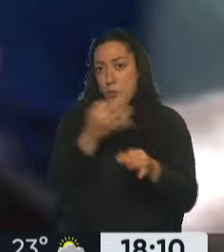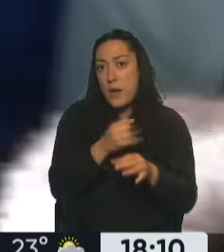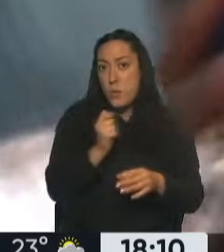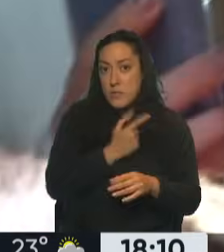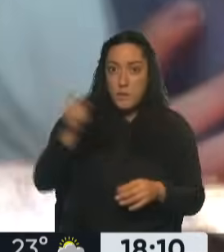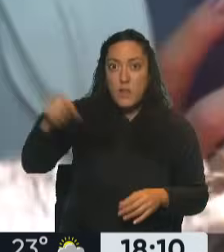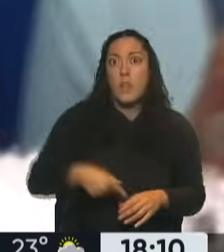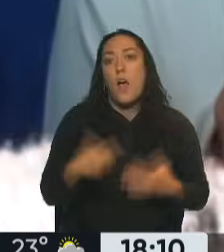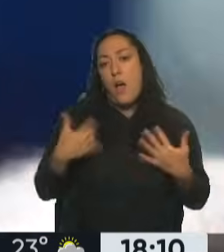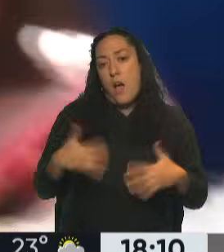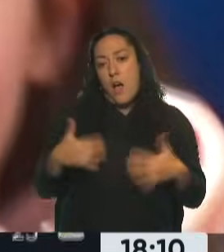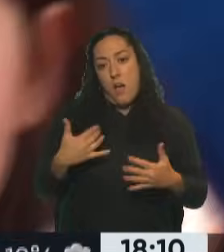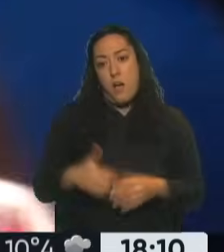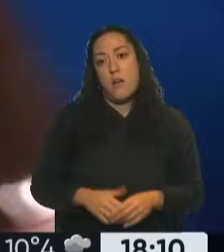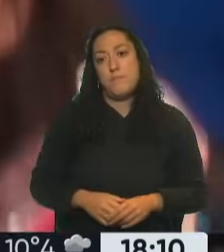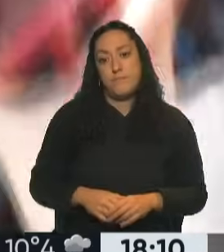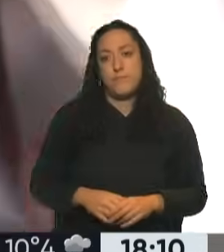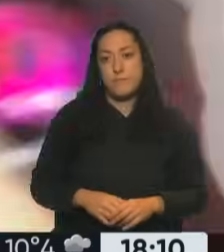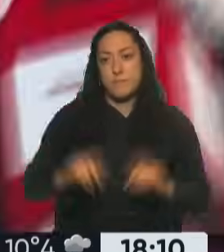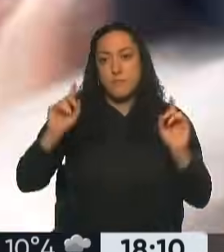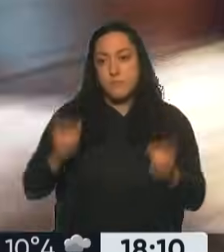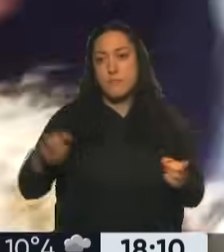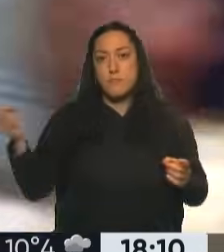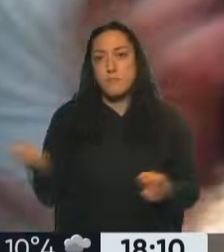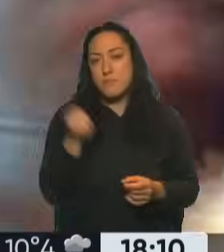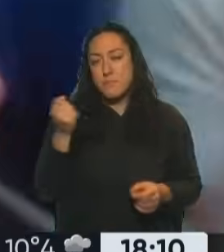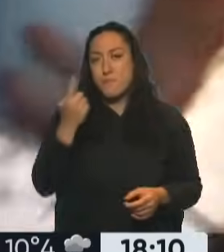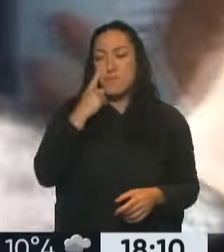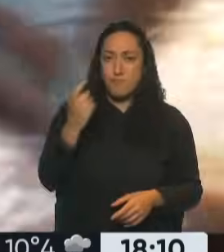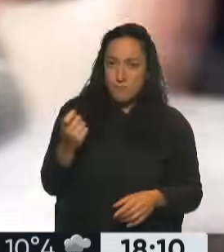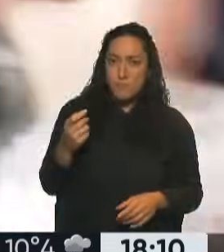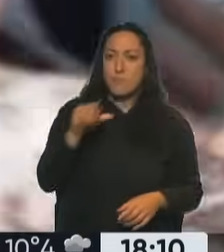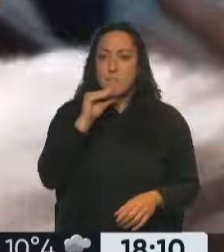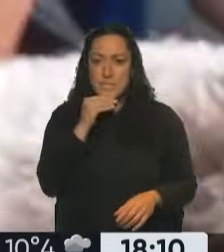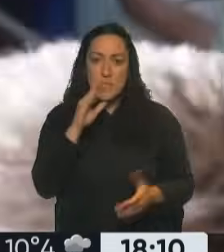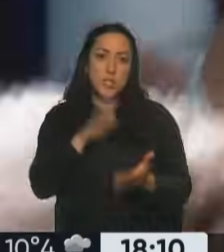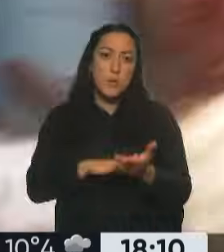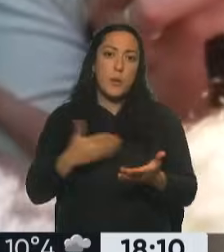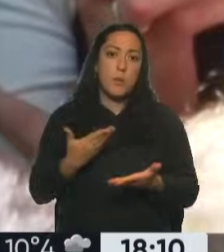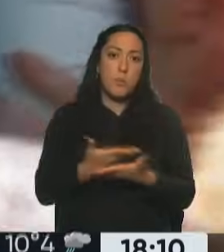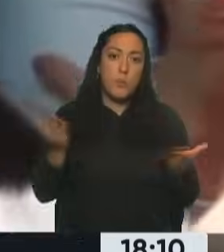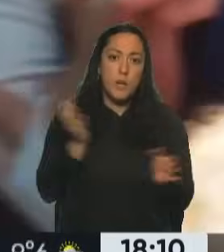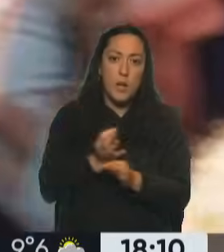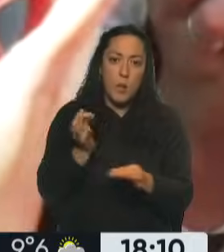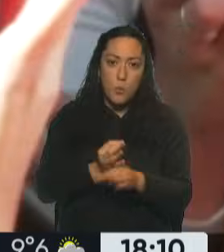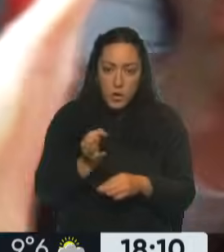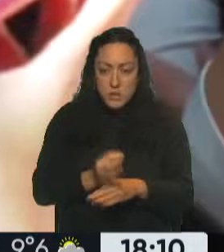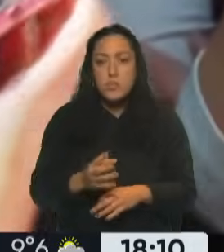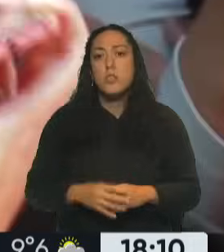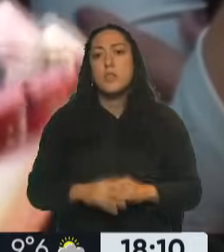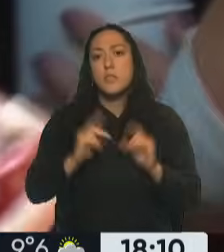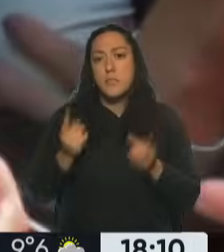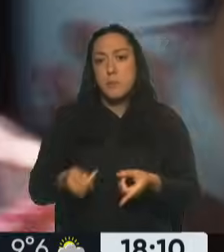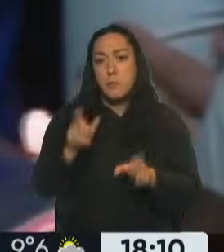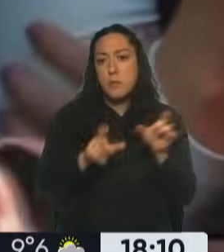da también la importancia que le pone Sergio a la educación pública y que los